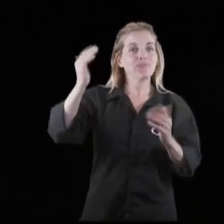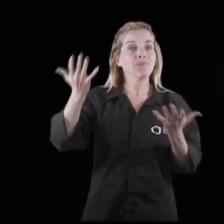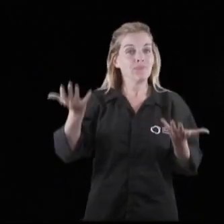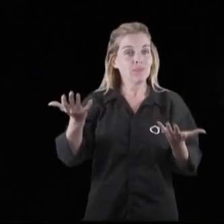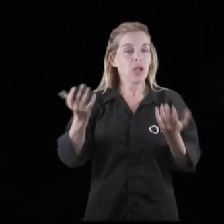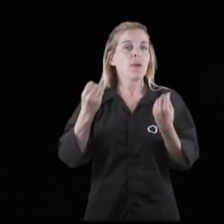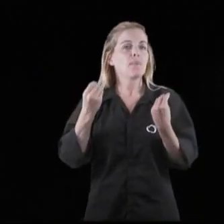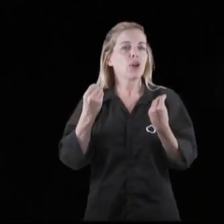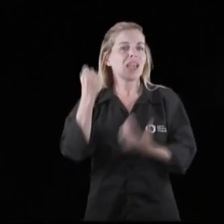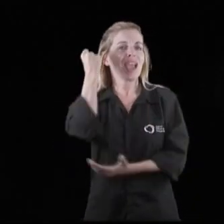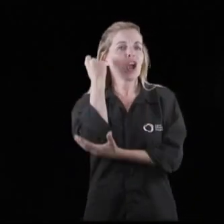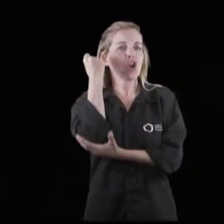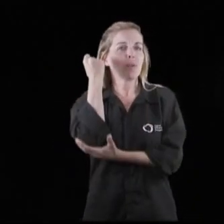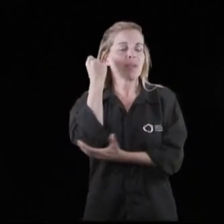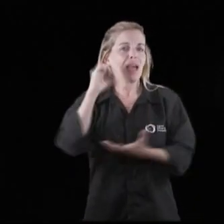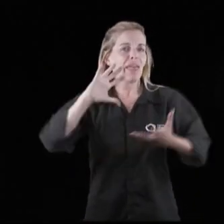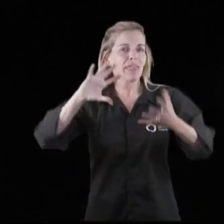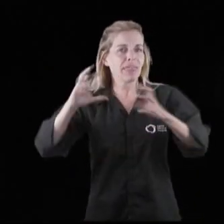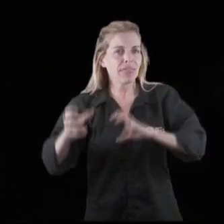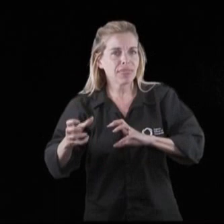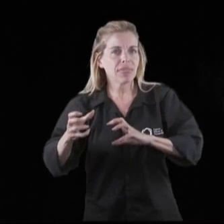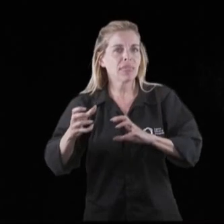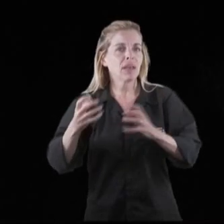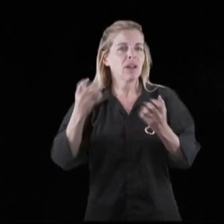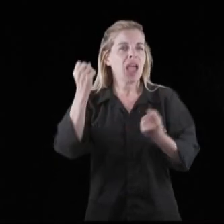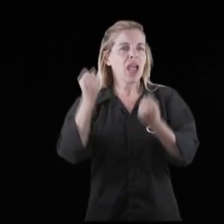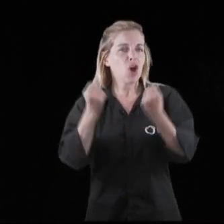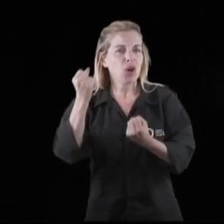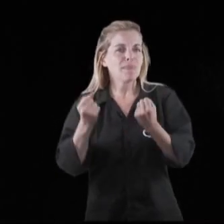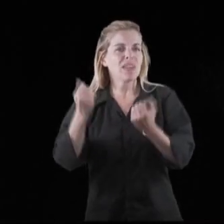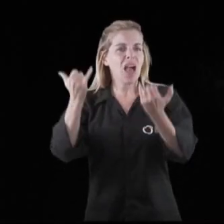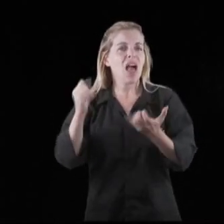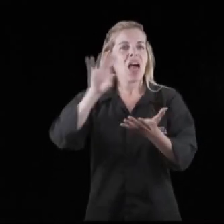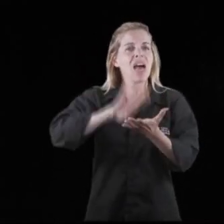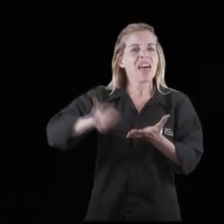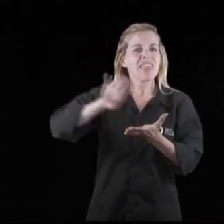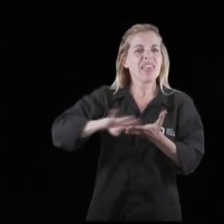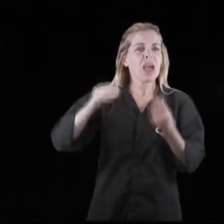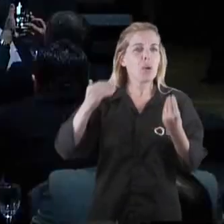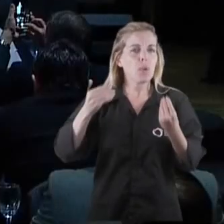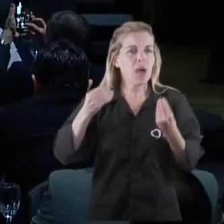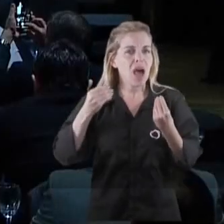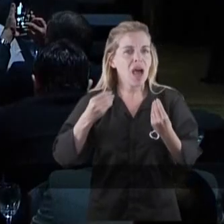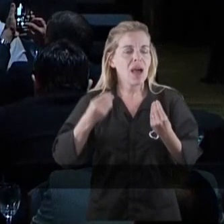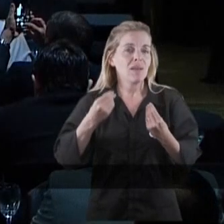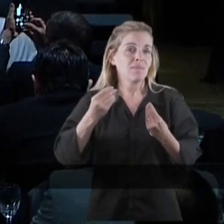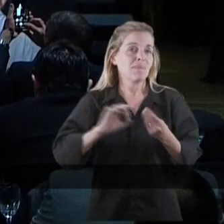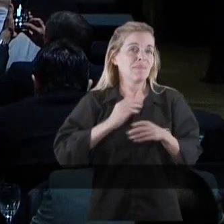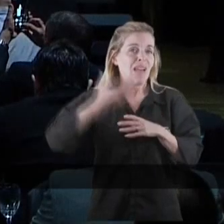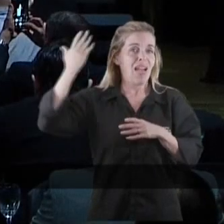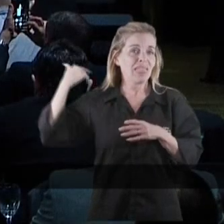con una economía en decadencia, con una economía súper endeudada, con una economía que venía de cerrar 24.000